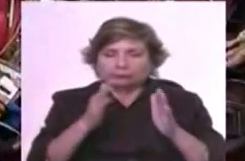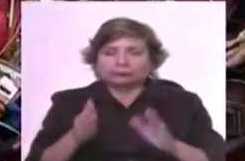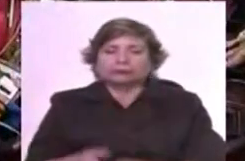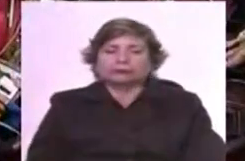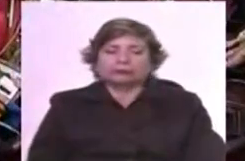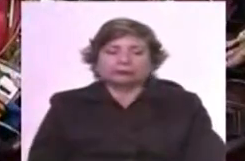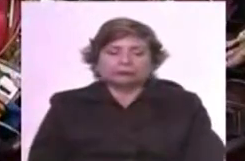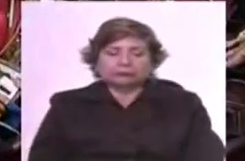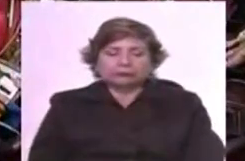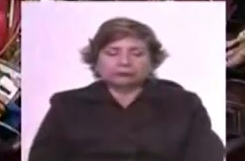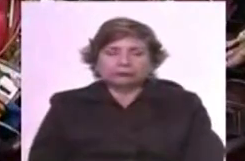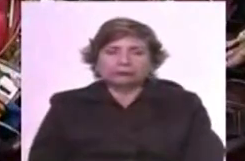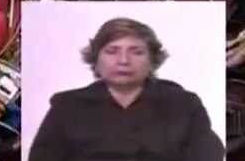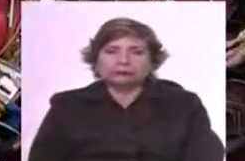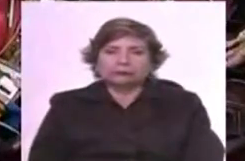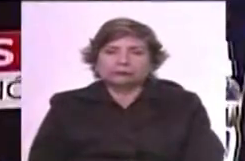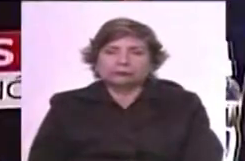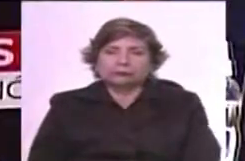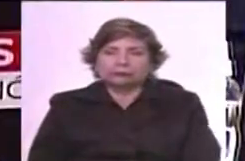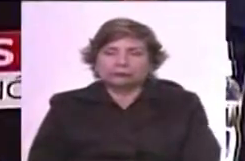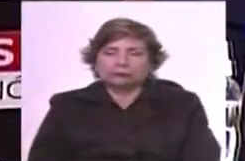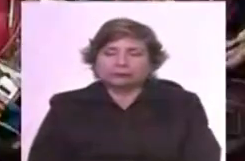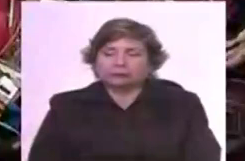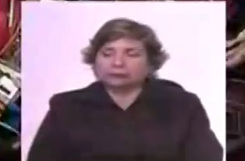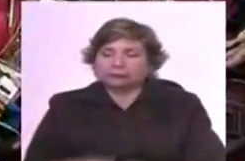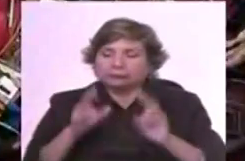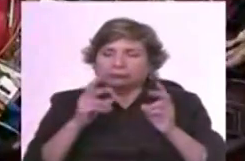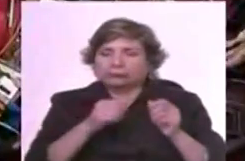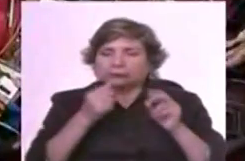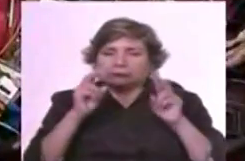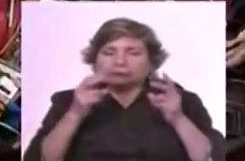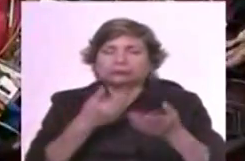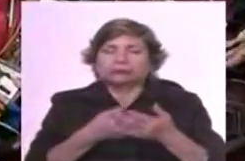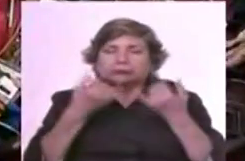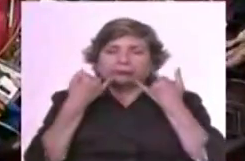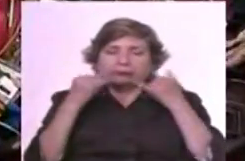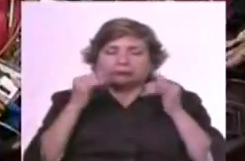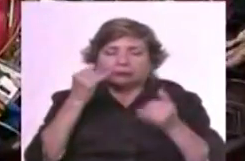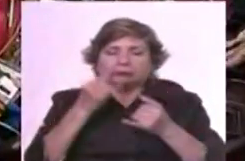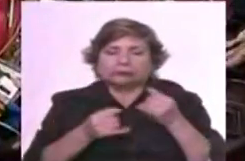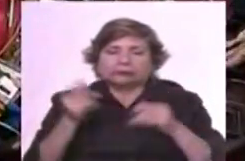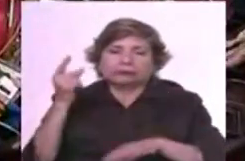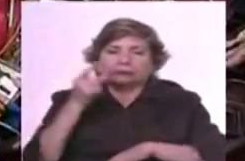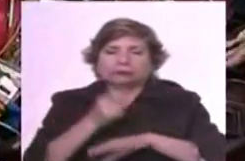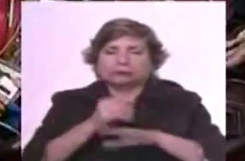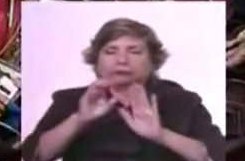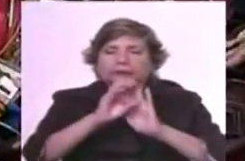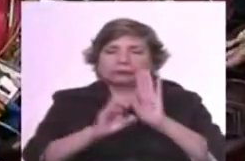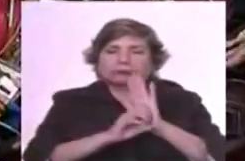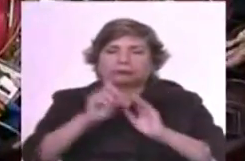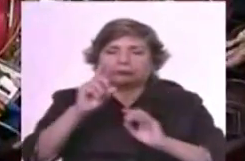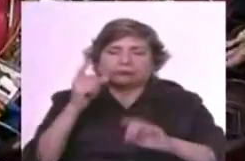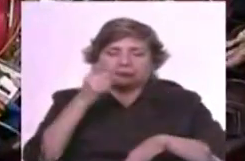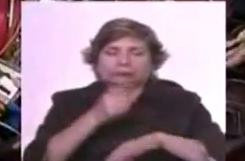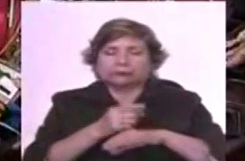ya se va a abrir una investigación preparatoria por el Ministerio Público. Acaba de ser aprobado ya por el Pleno